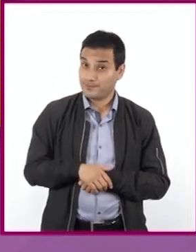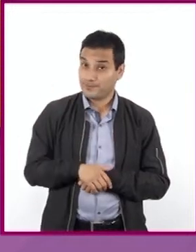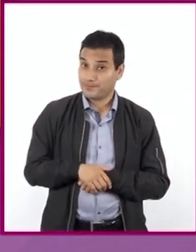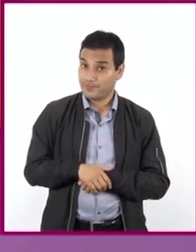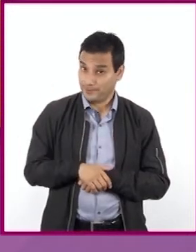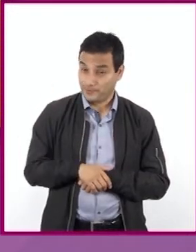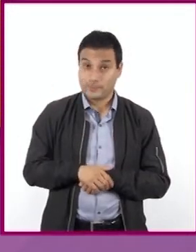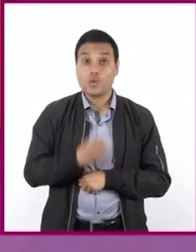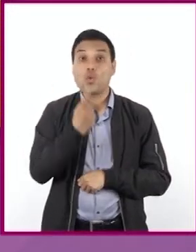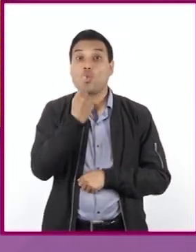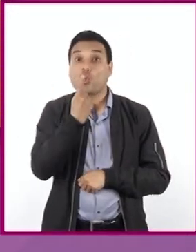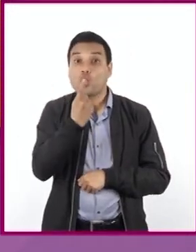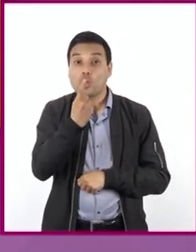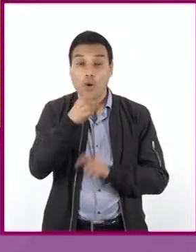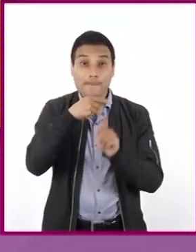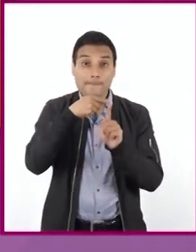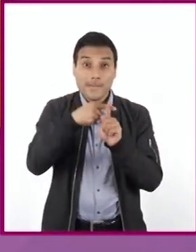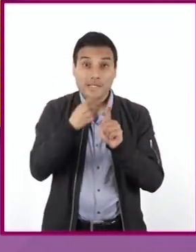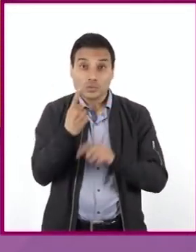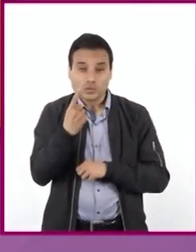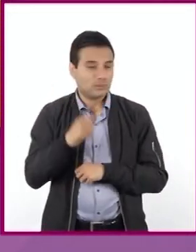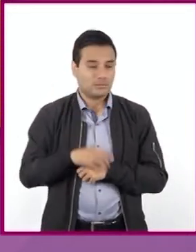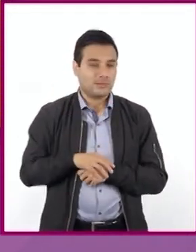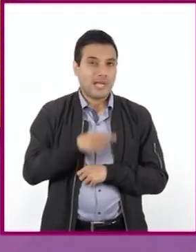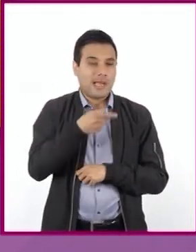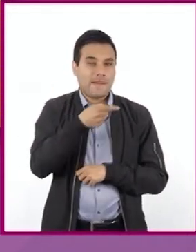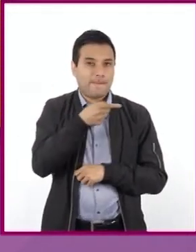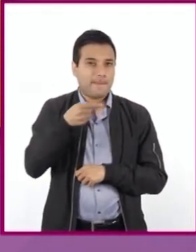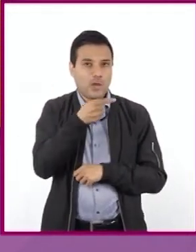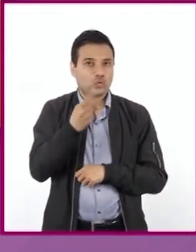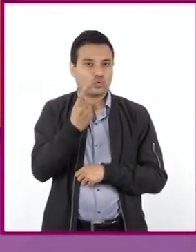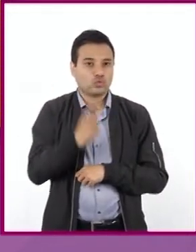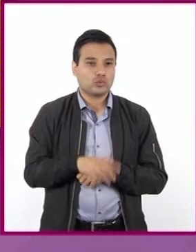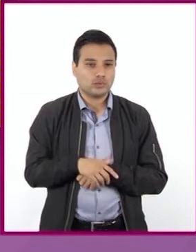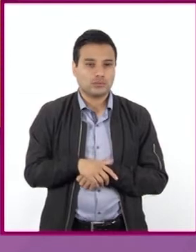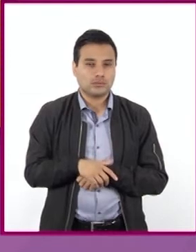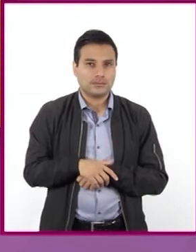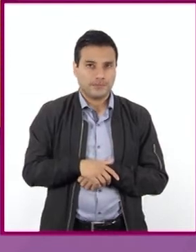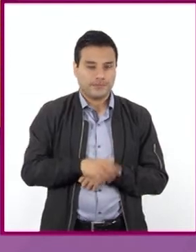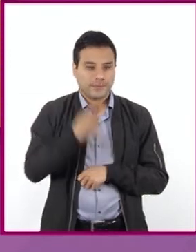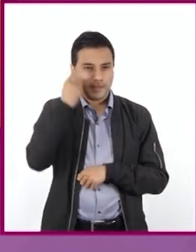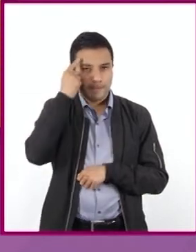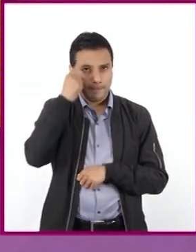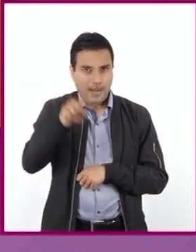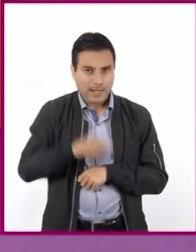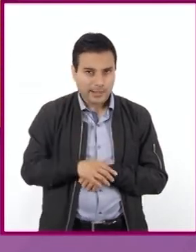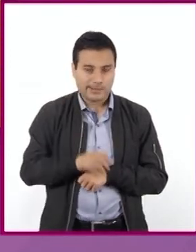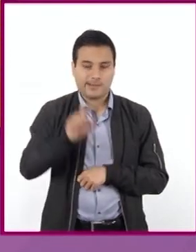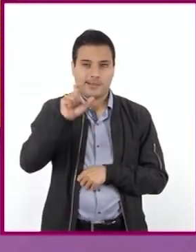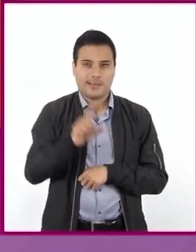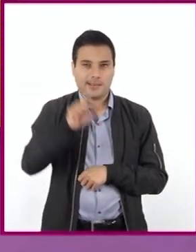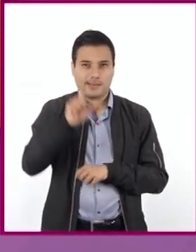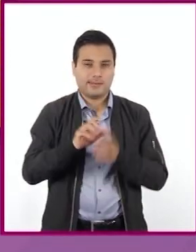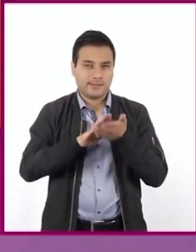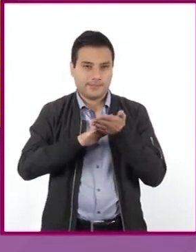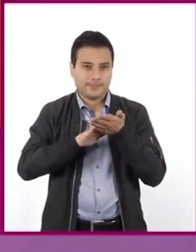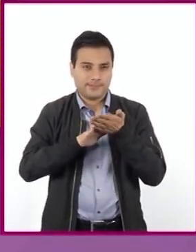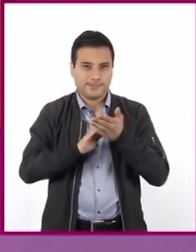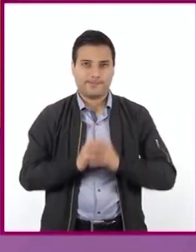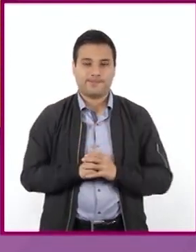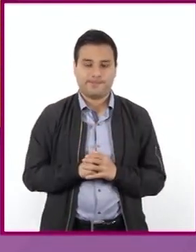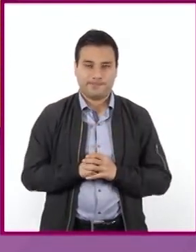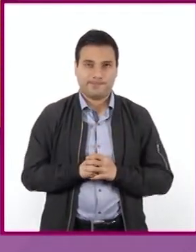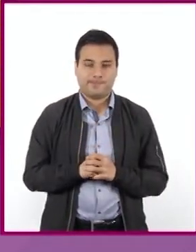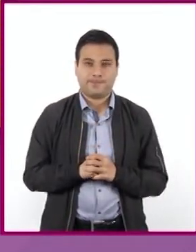la ecuación 2, ya que para poder eliminar a la incógnita x debemos tener un término positivo y otro